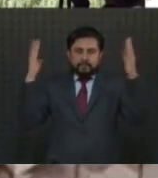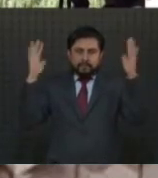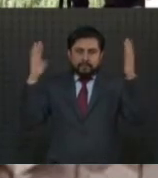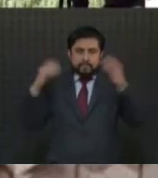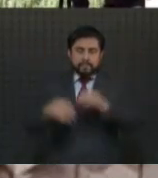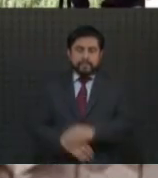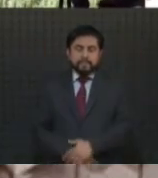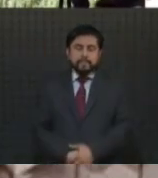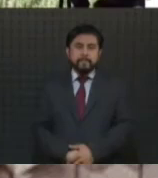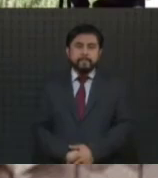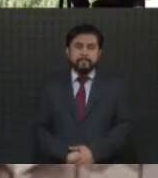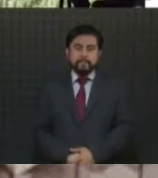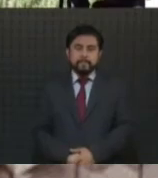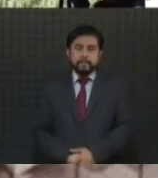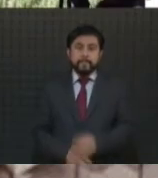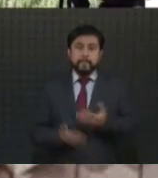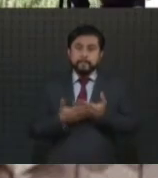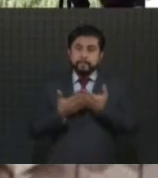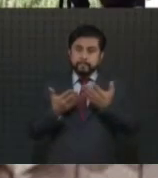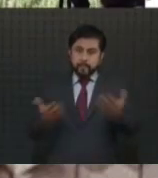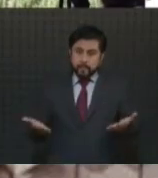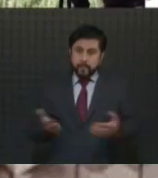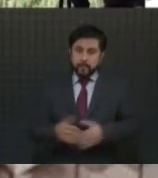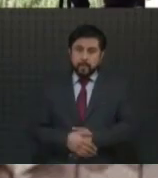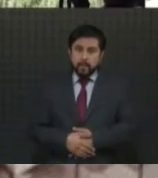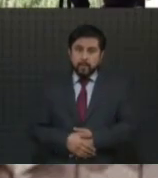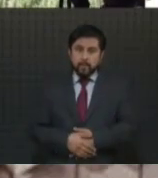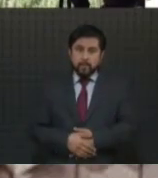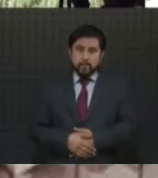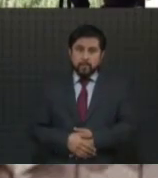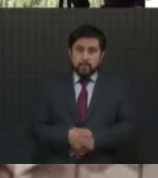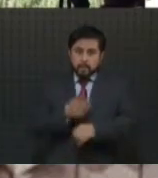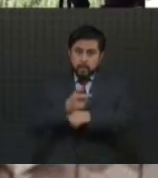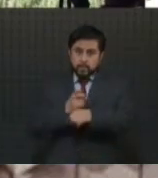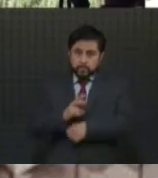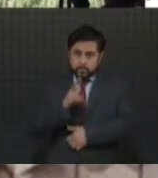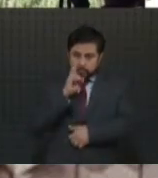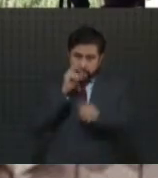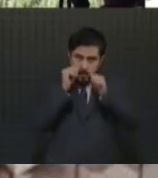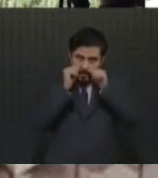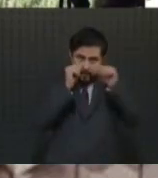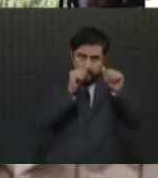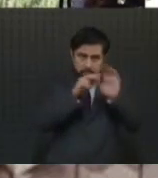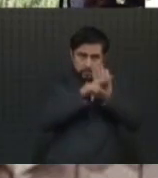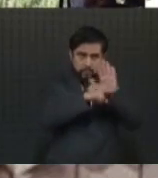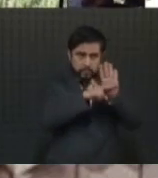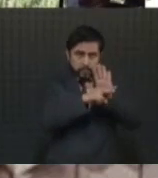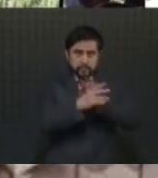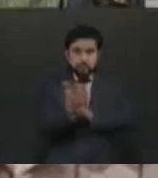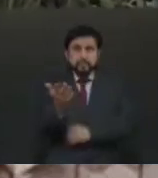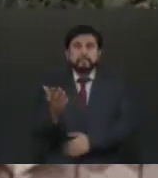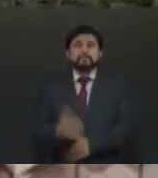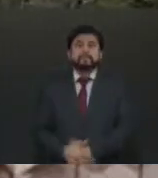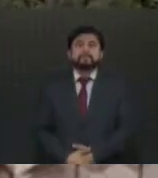A continuación, los invitamos a observar y escuchar la siguiente videoproyección.